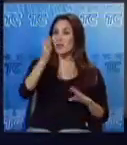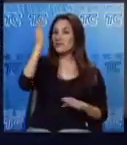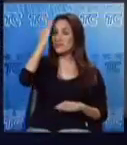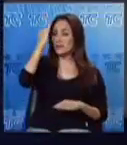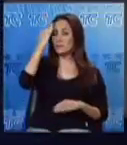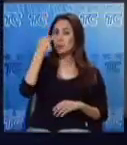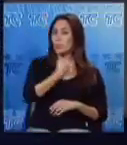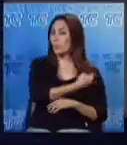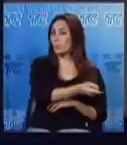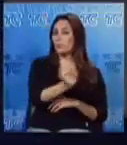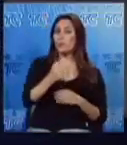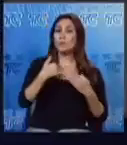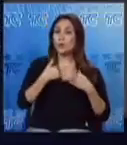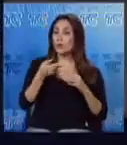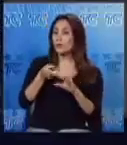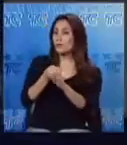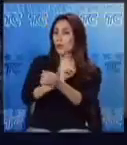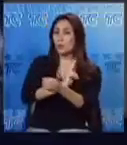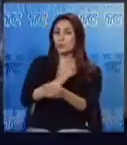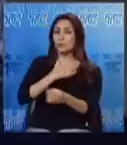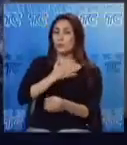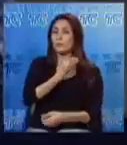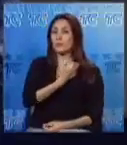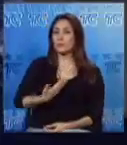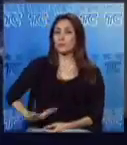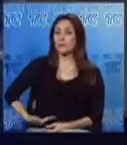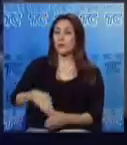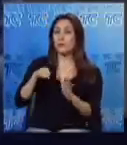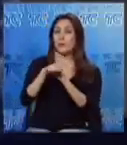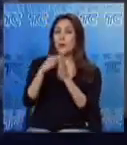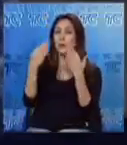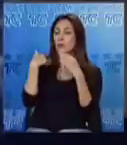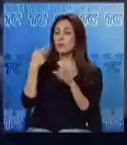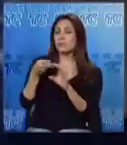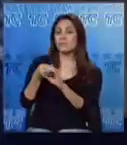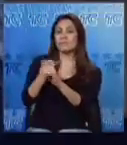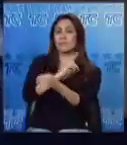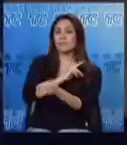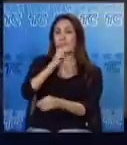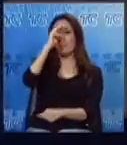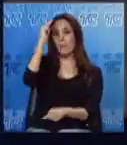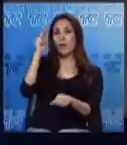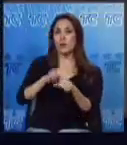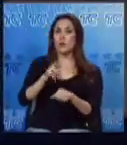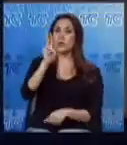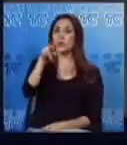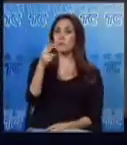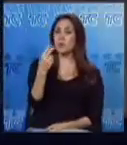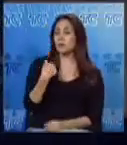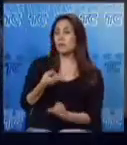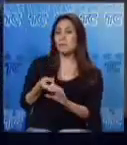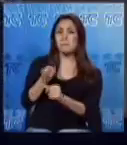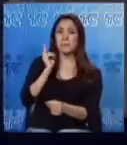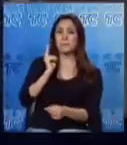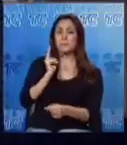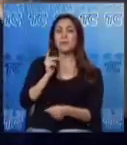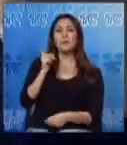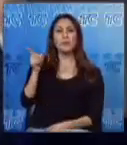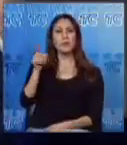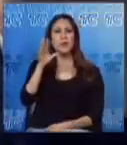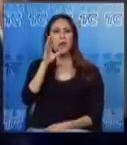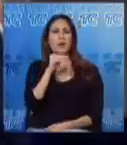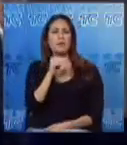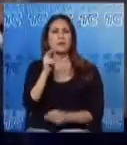conoce, que yo renuncié a la presidencia del Banco de Guayaquil en mayo del 2012. Y ella se refiere a